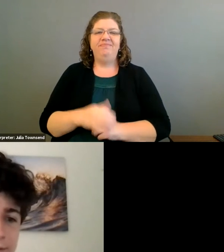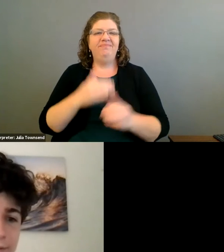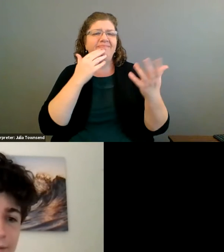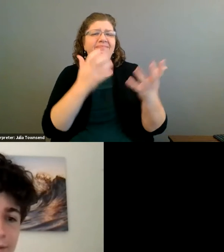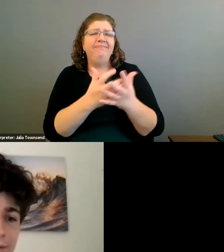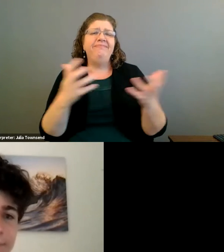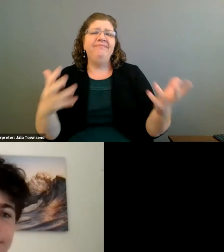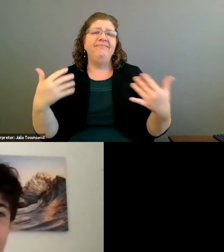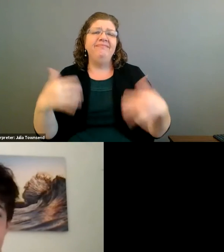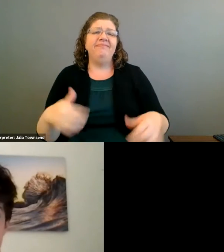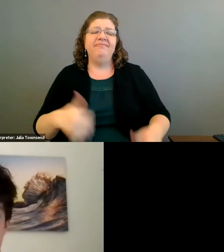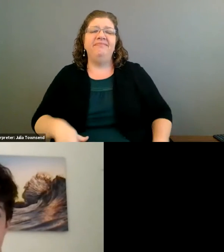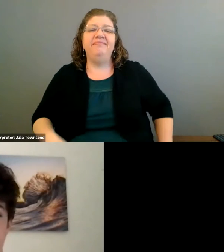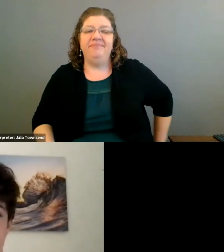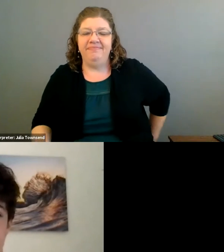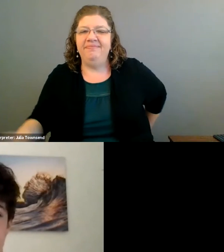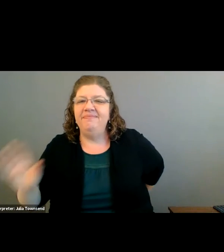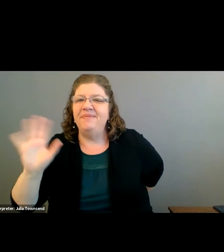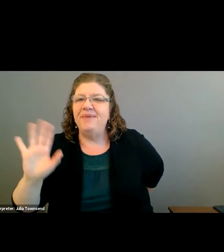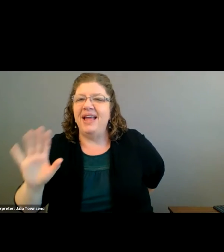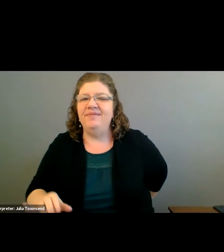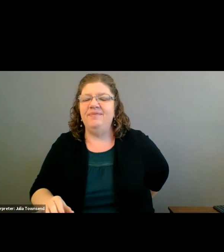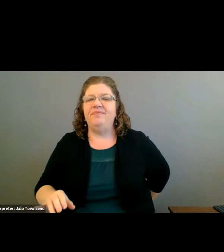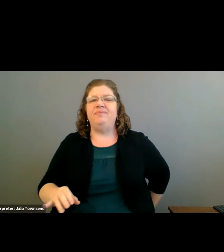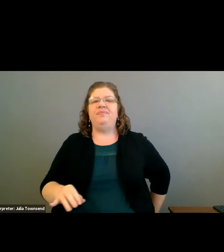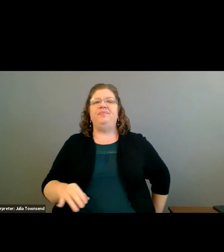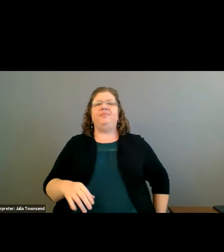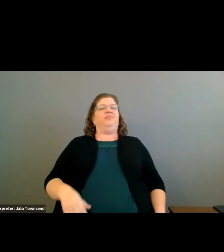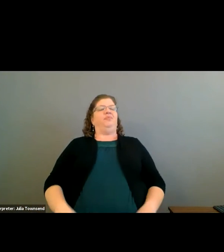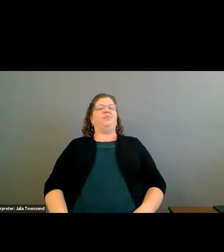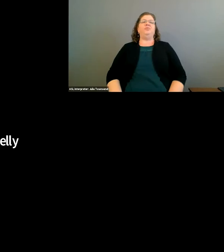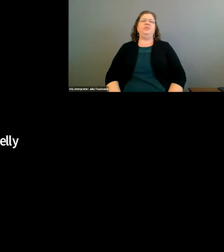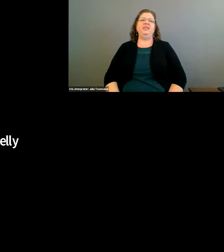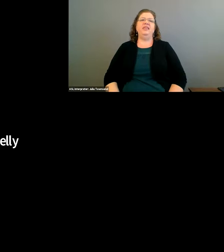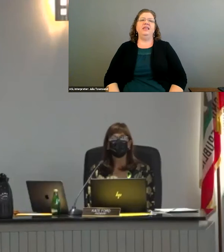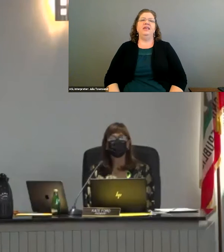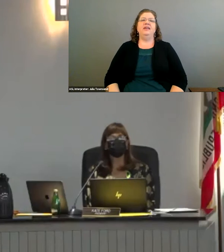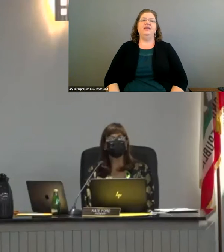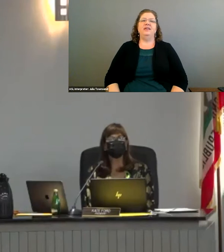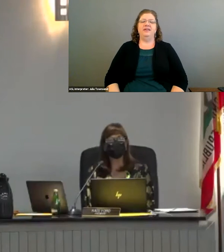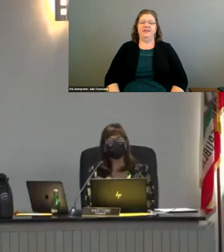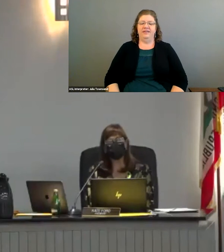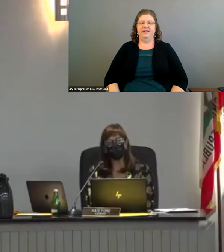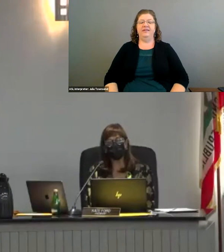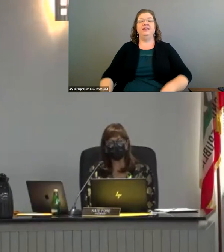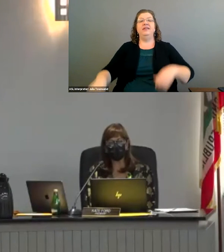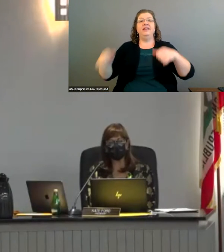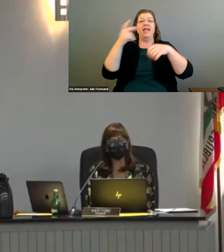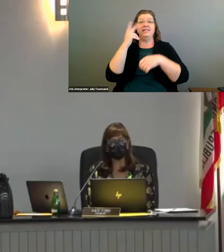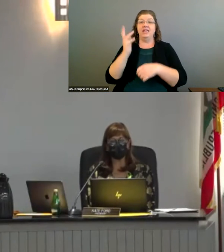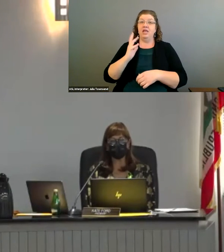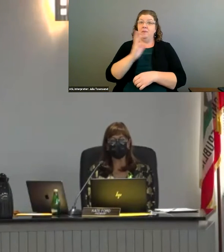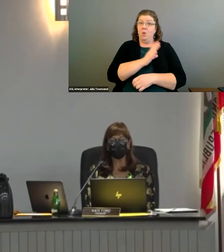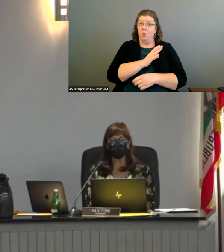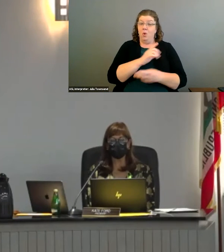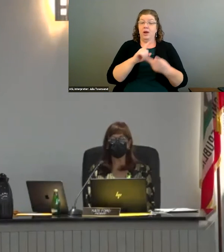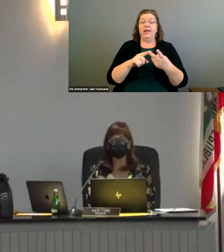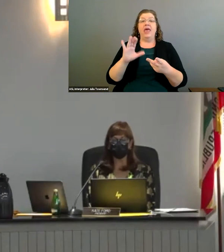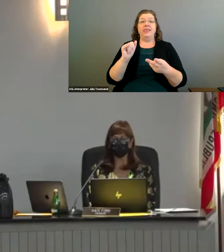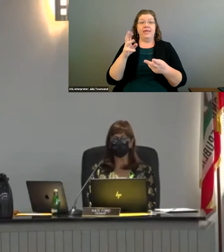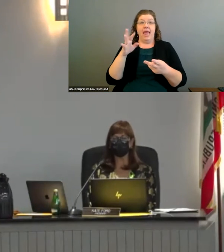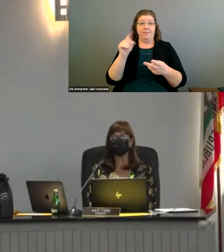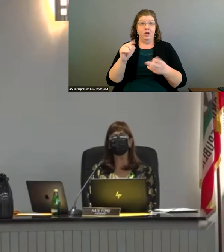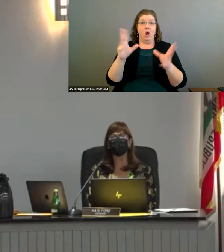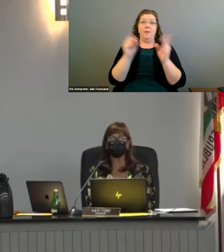Gracias. Bye. Como ustedes pueden ver, el Consejo